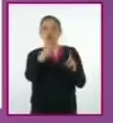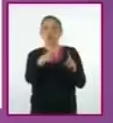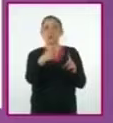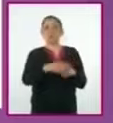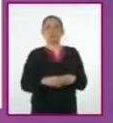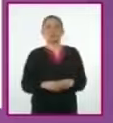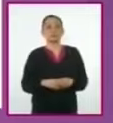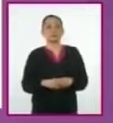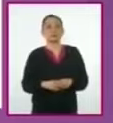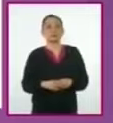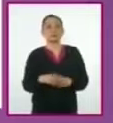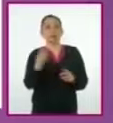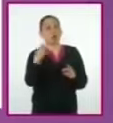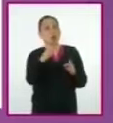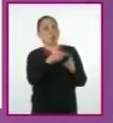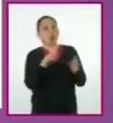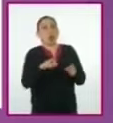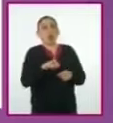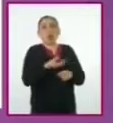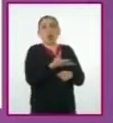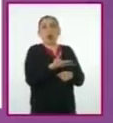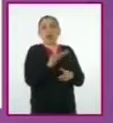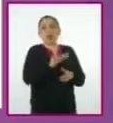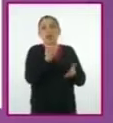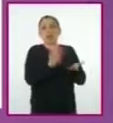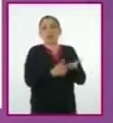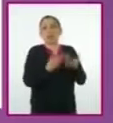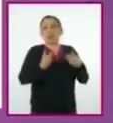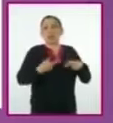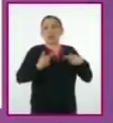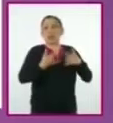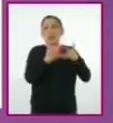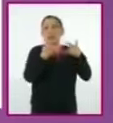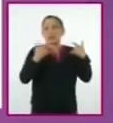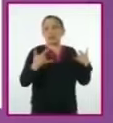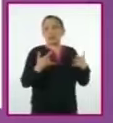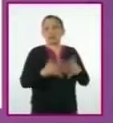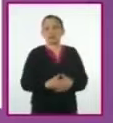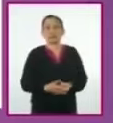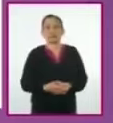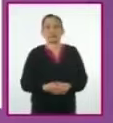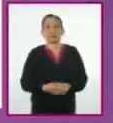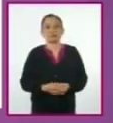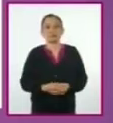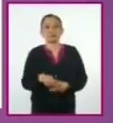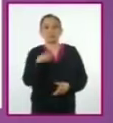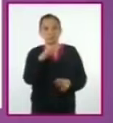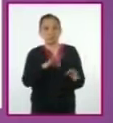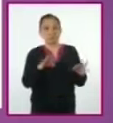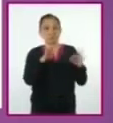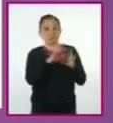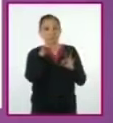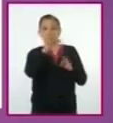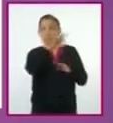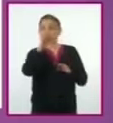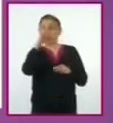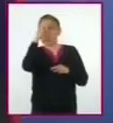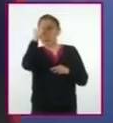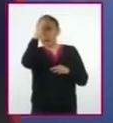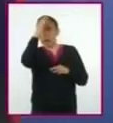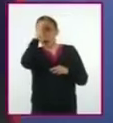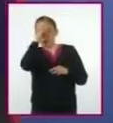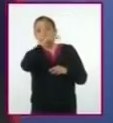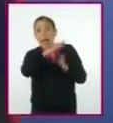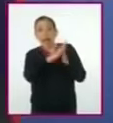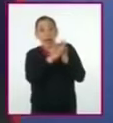Es el nombre o apodo que tiene el personaje dentro del cuento. Es importante que todos recordemos que